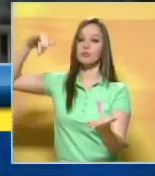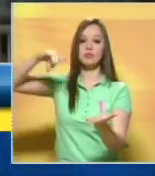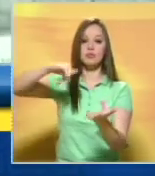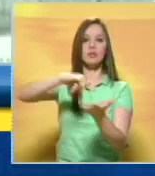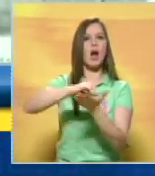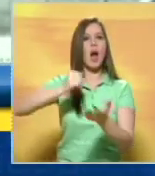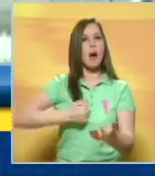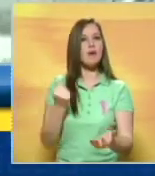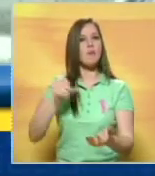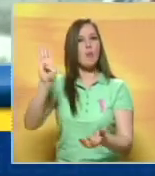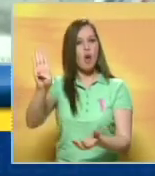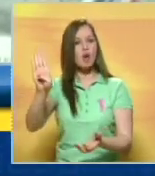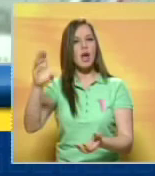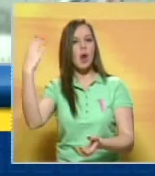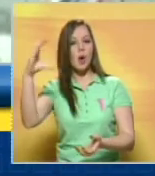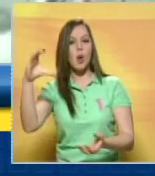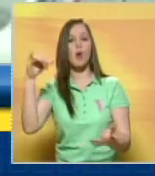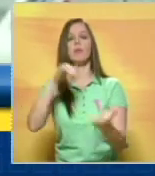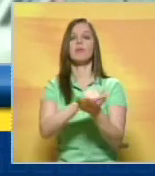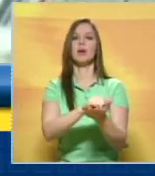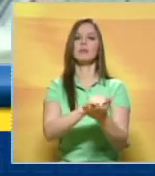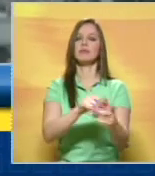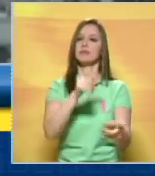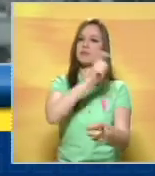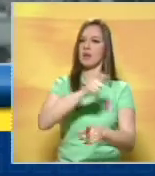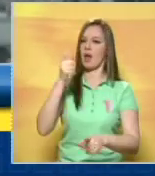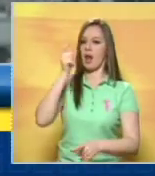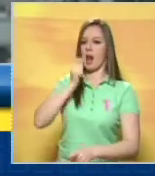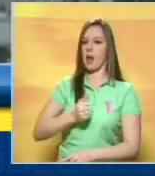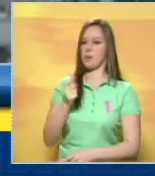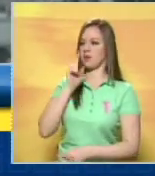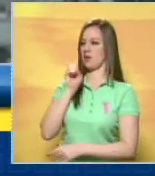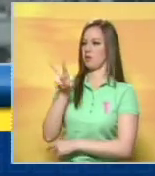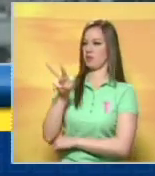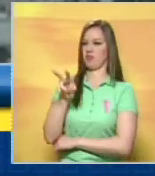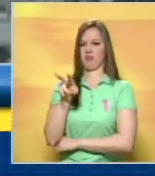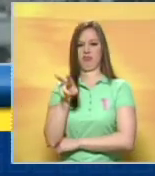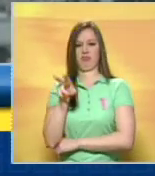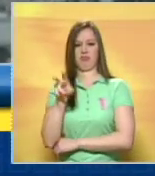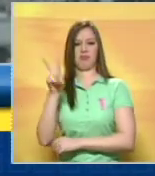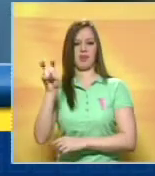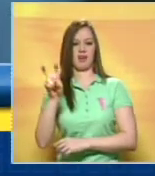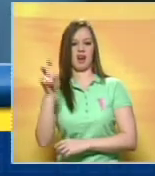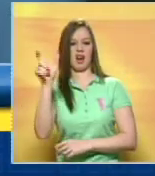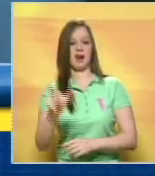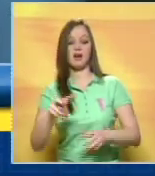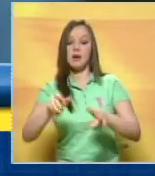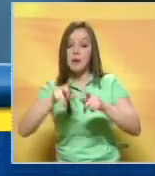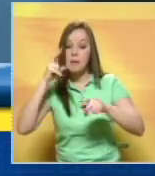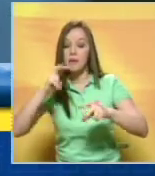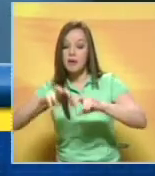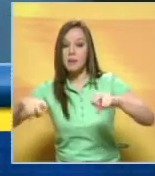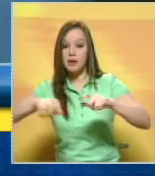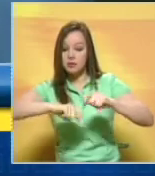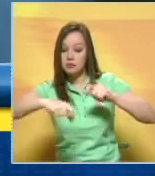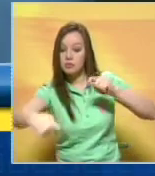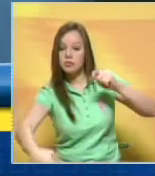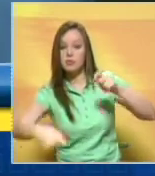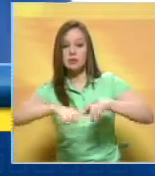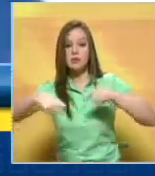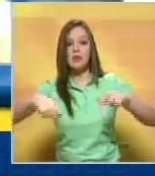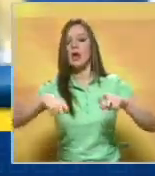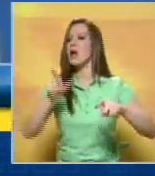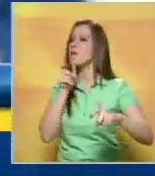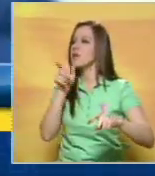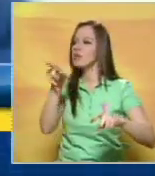Bogotá, Colombia. Su actitud hizo sospechar a los agentes antidroga que procedieron a revisar su maleta e interrogarla. La